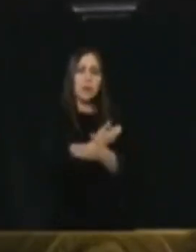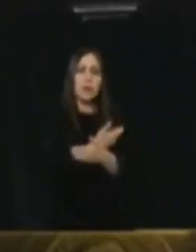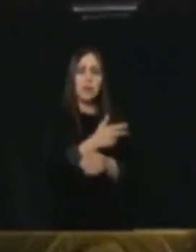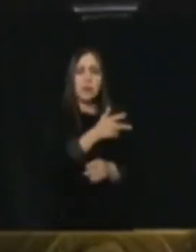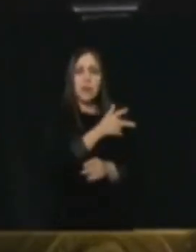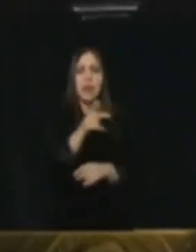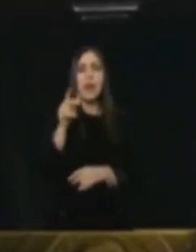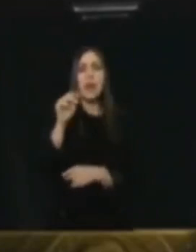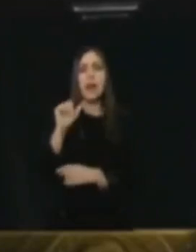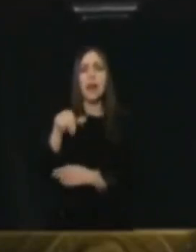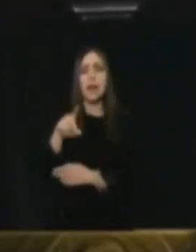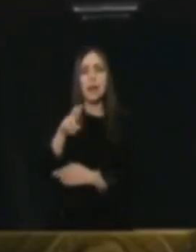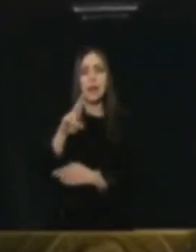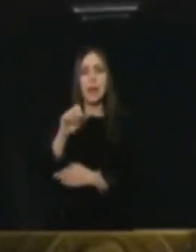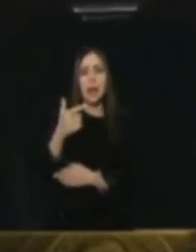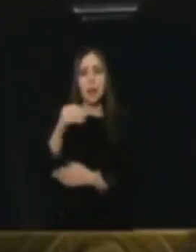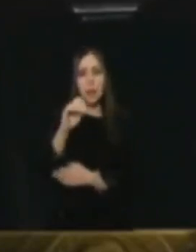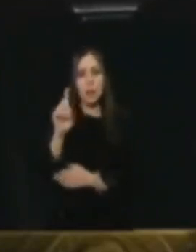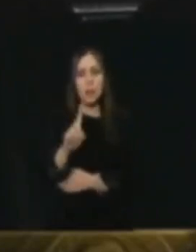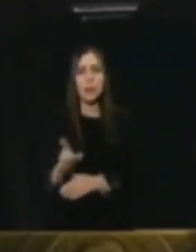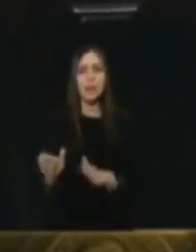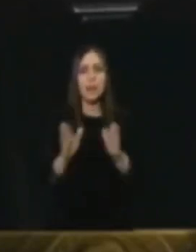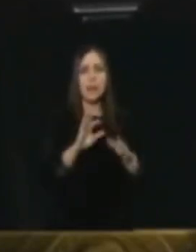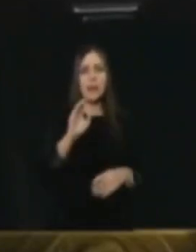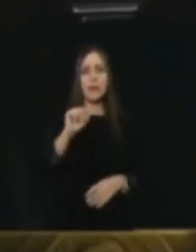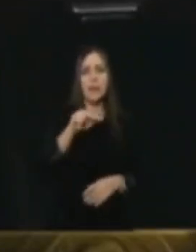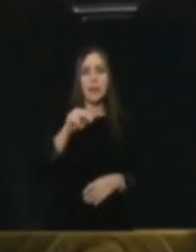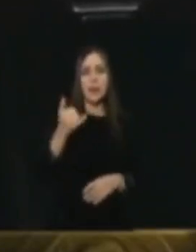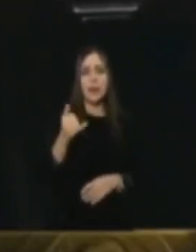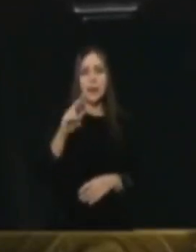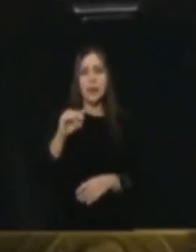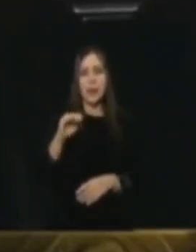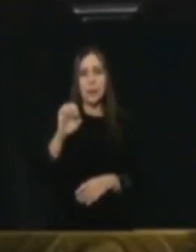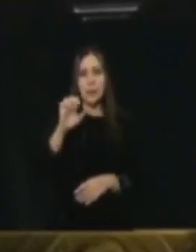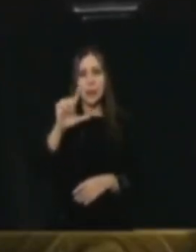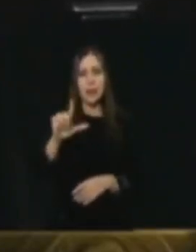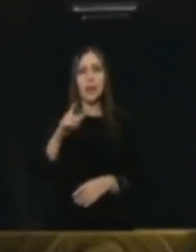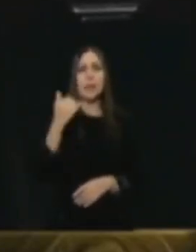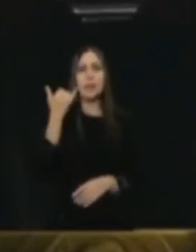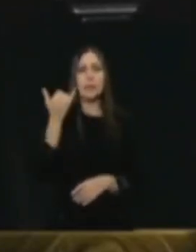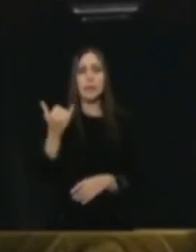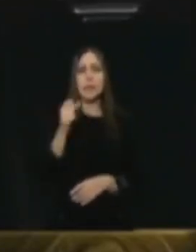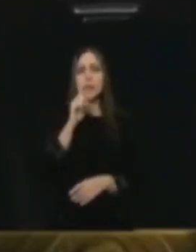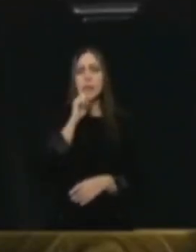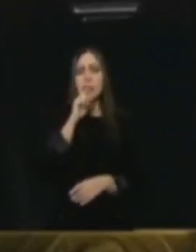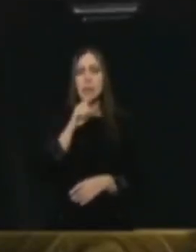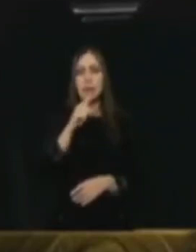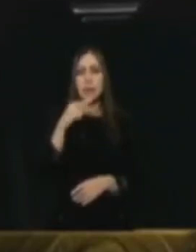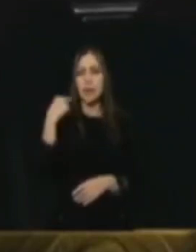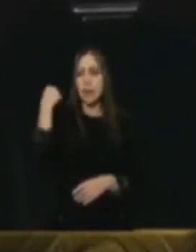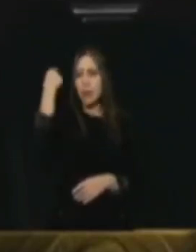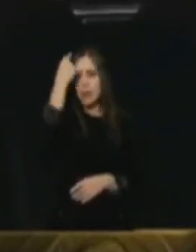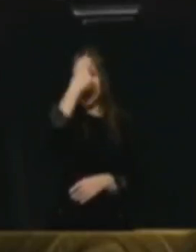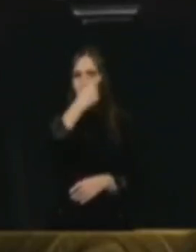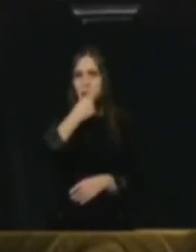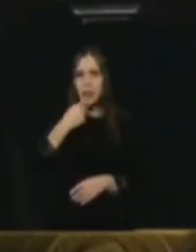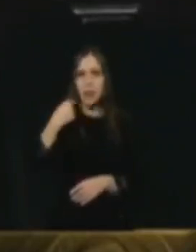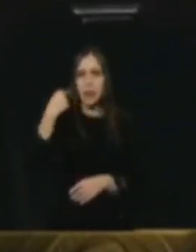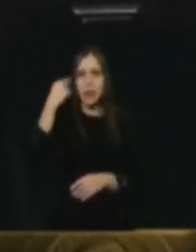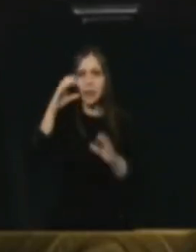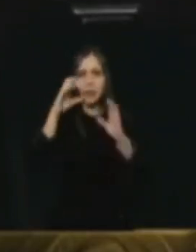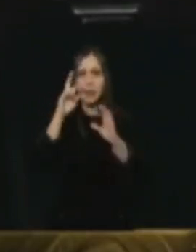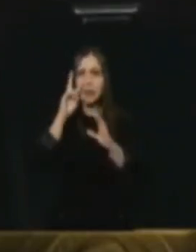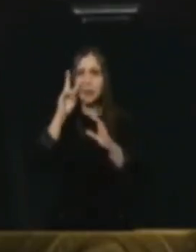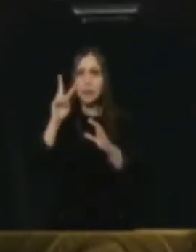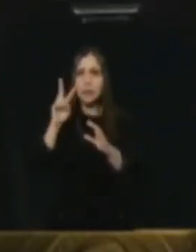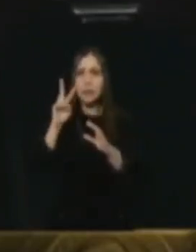Andrea Gómez, a Fanny Rabel, y al rostro redondo y la mirada de asombro de